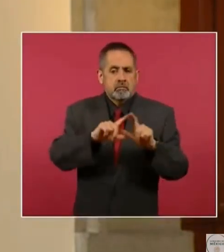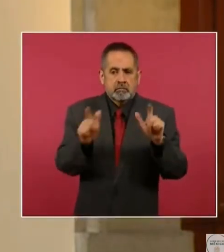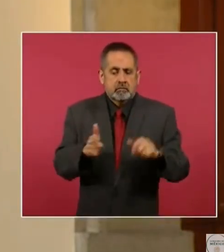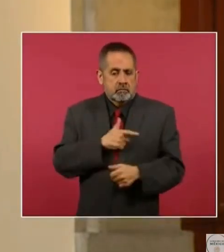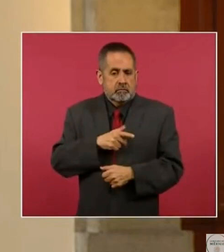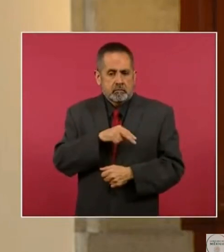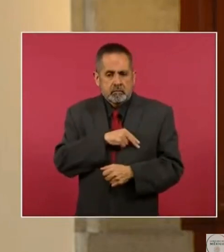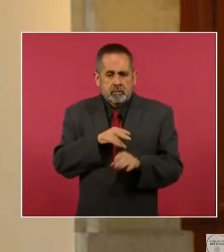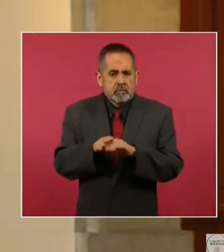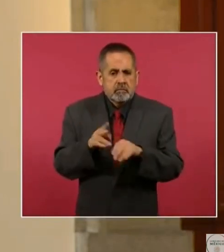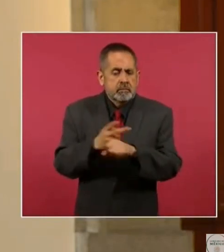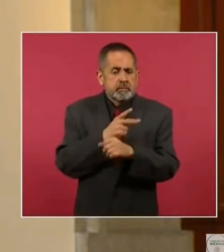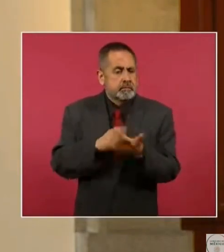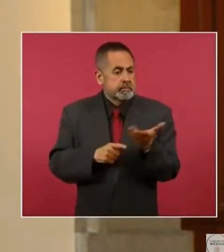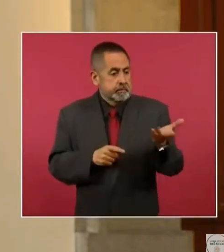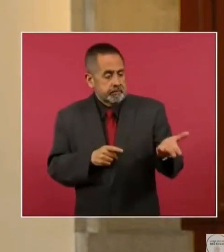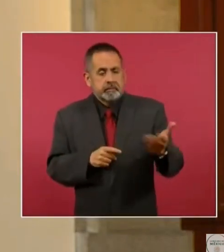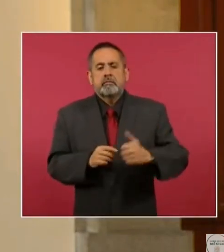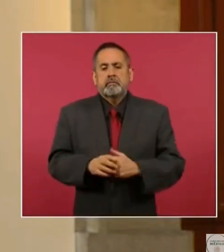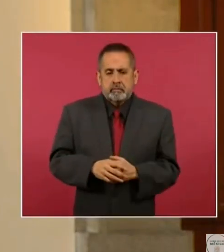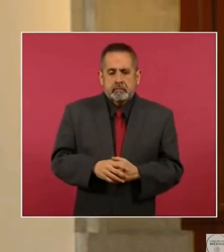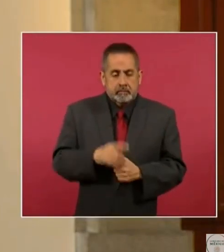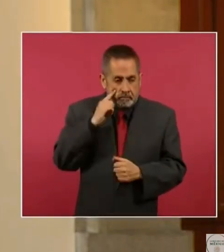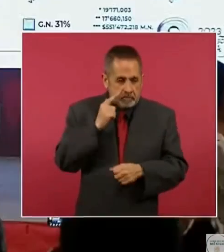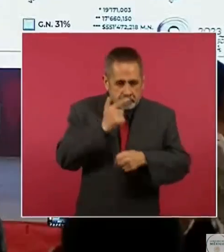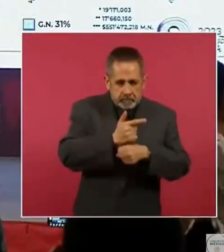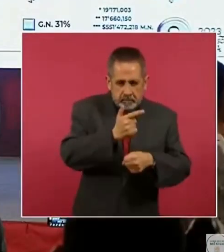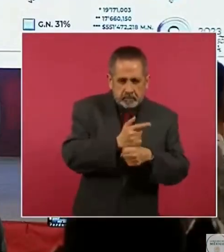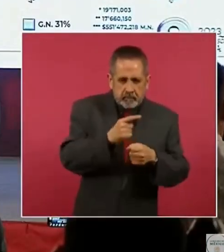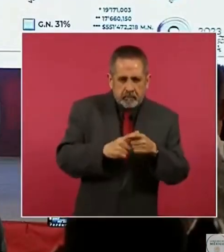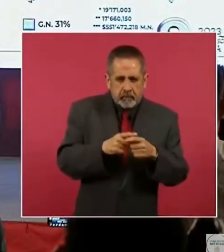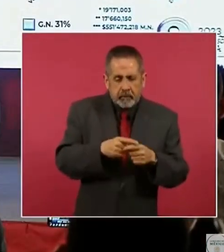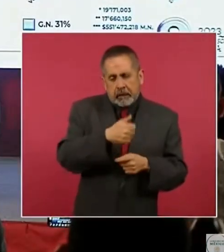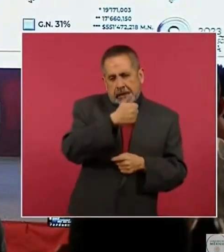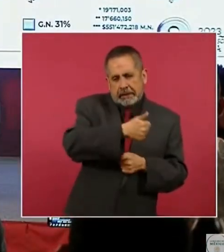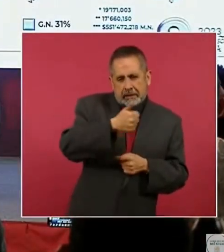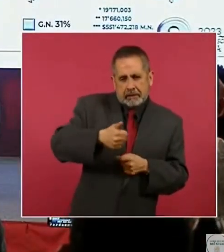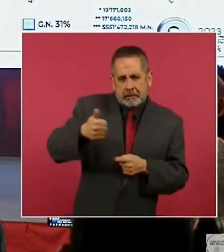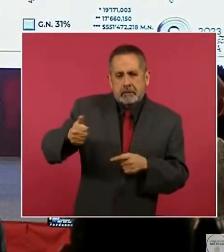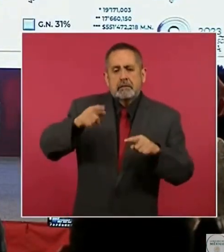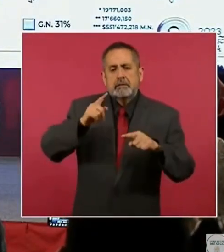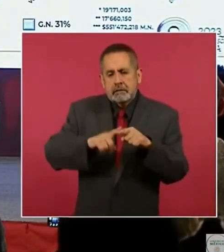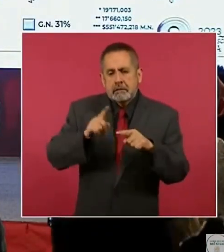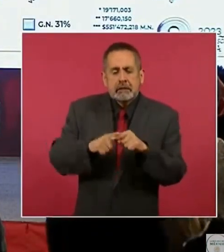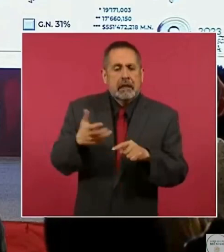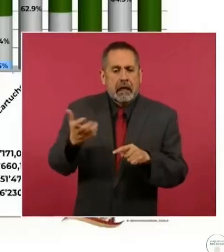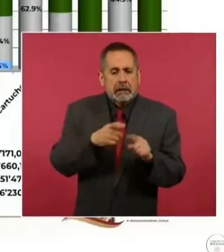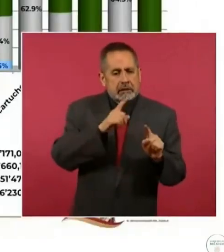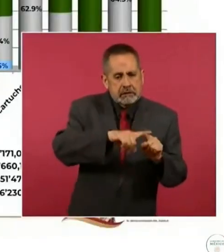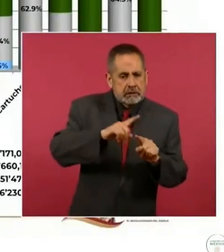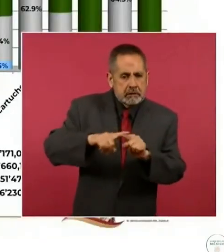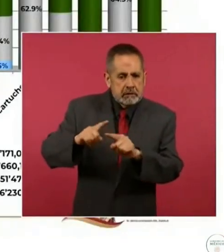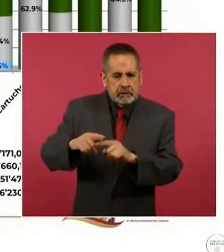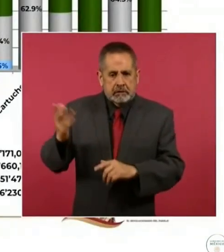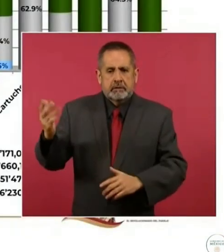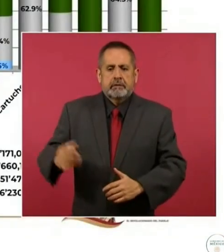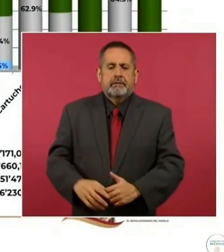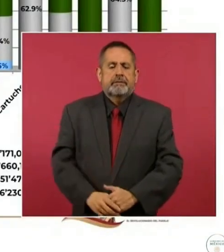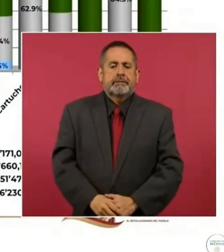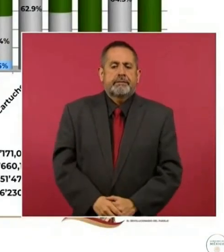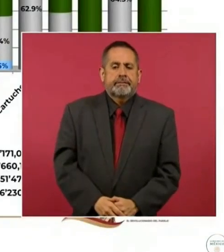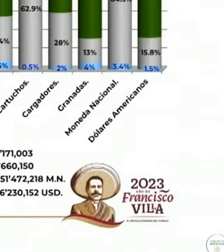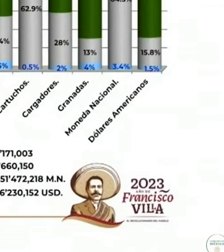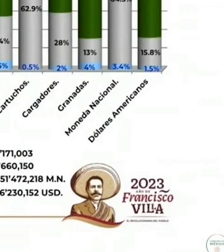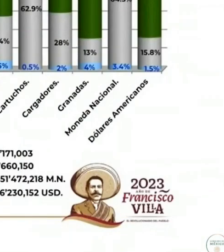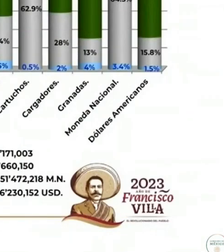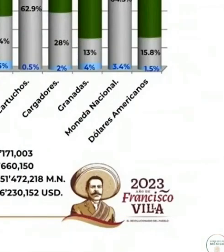Aquí resaltar que de todos estos resultados, aquí tenemos cada uno de los rubros que se aseguran. La